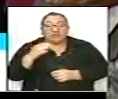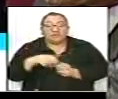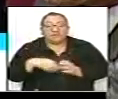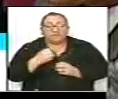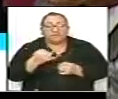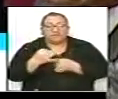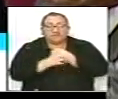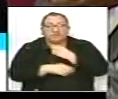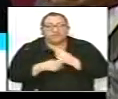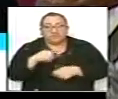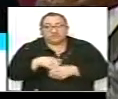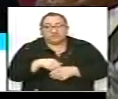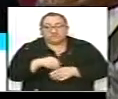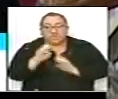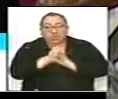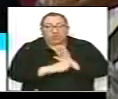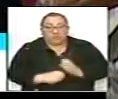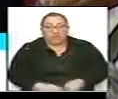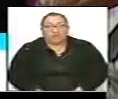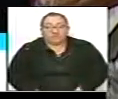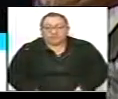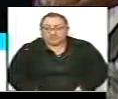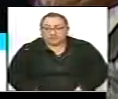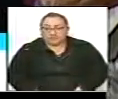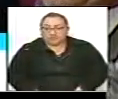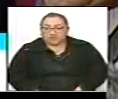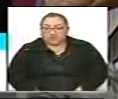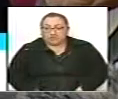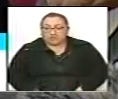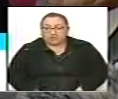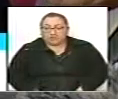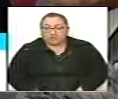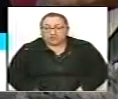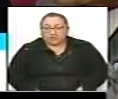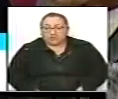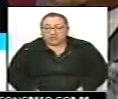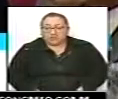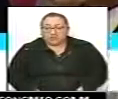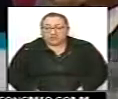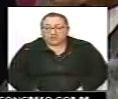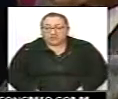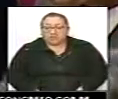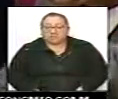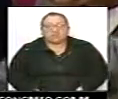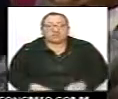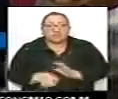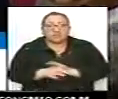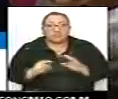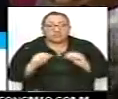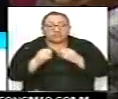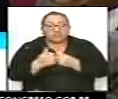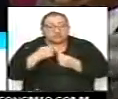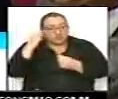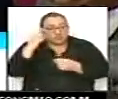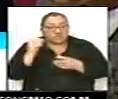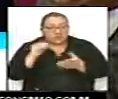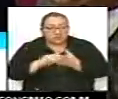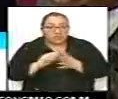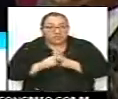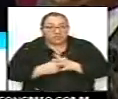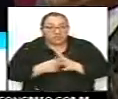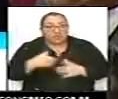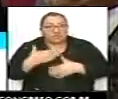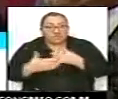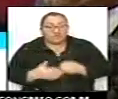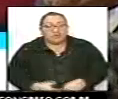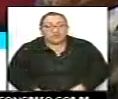los países las elecciones europeas. Los partidos, por ejemplo, que se están estructurando también alrededor de lo que